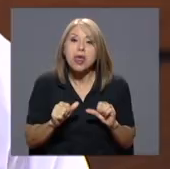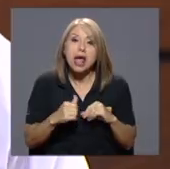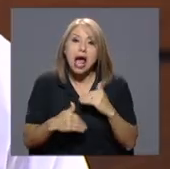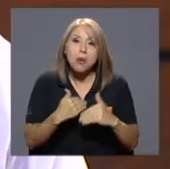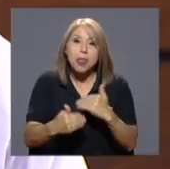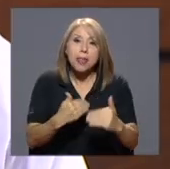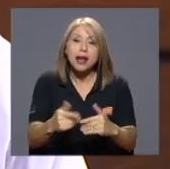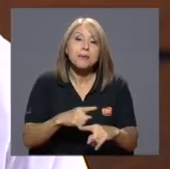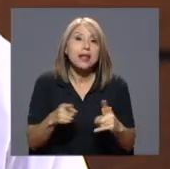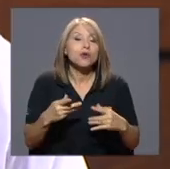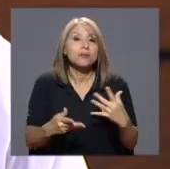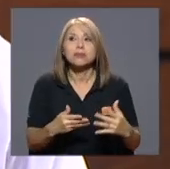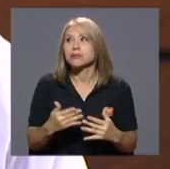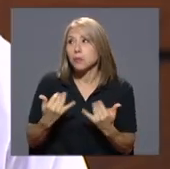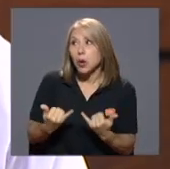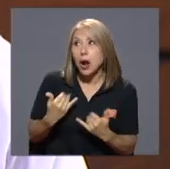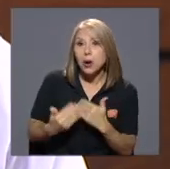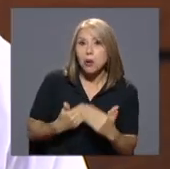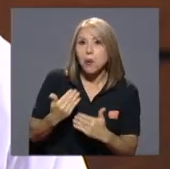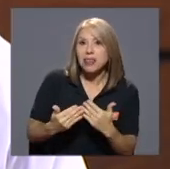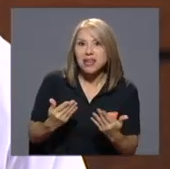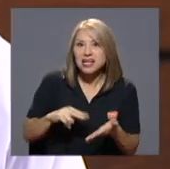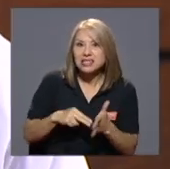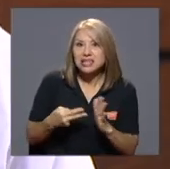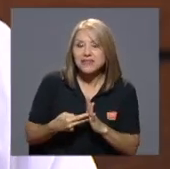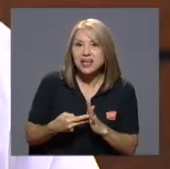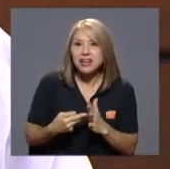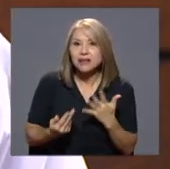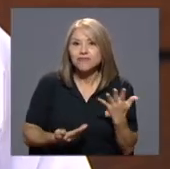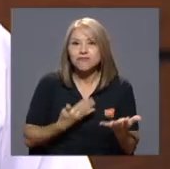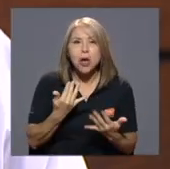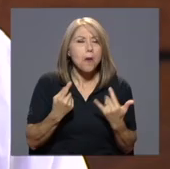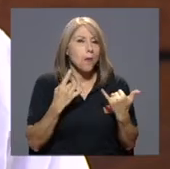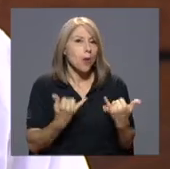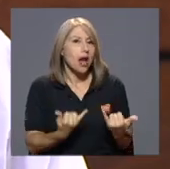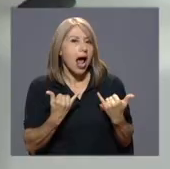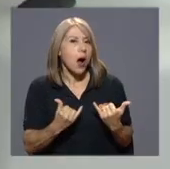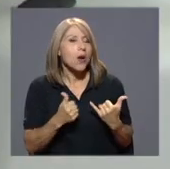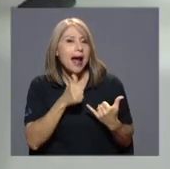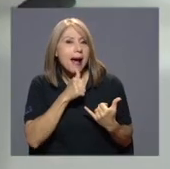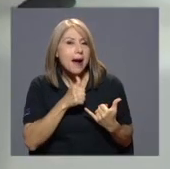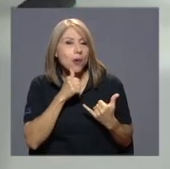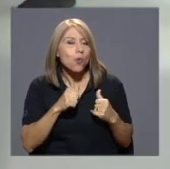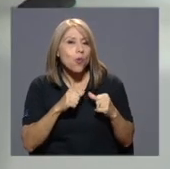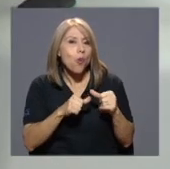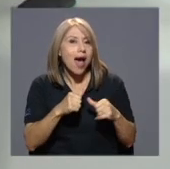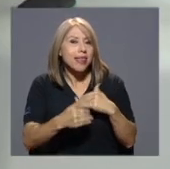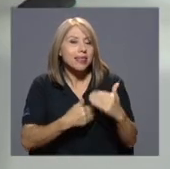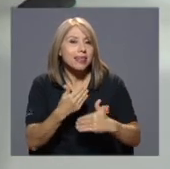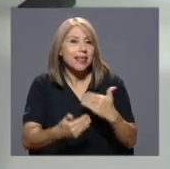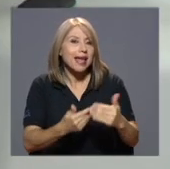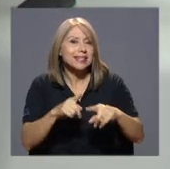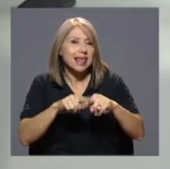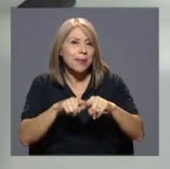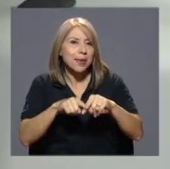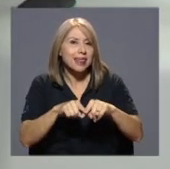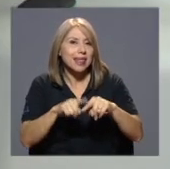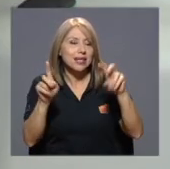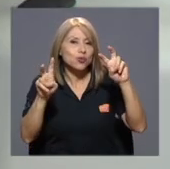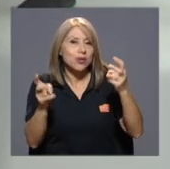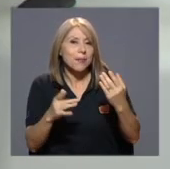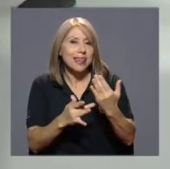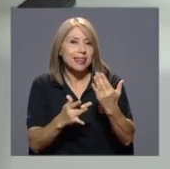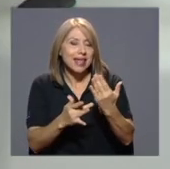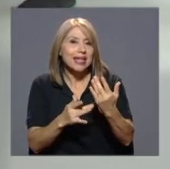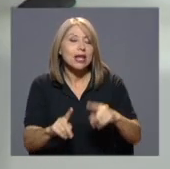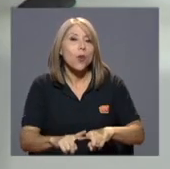actuariales. ¿Por ahora aguanta? Por ahora aguanta, es que depende, es un tema un poco técnico